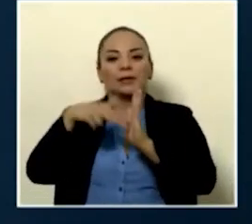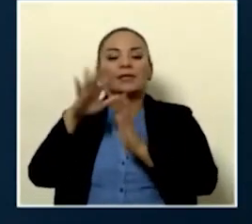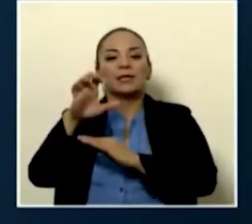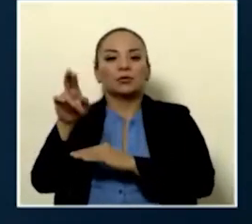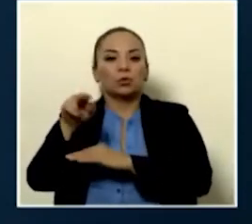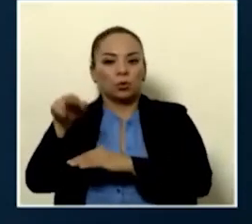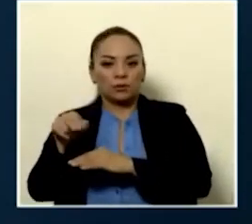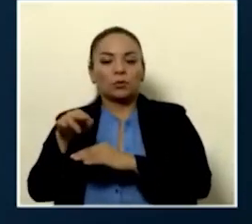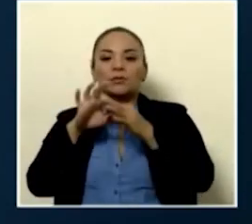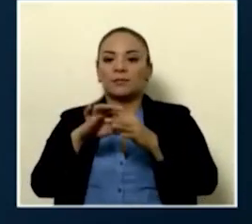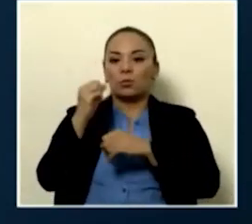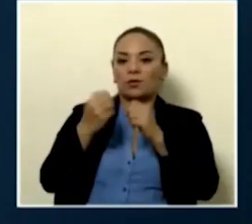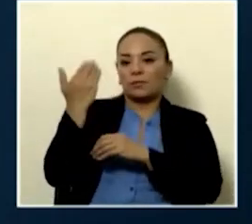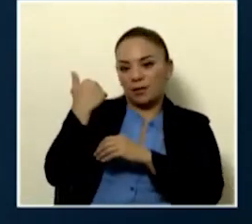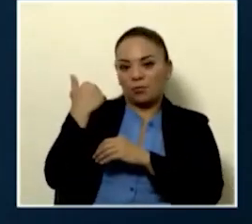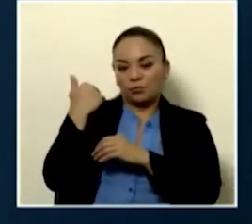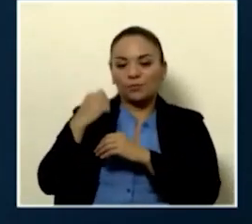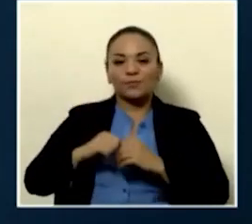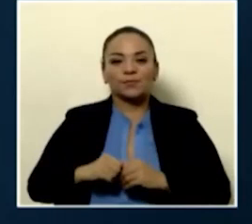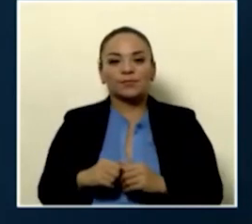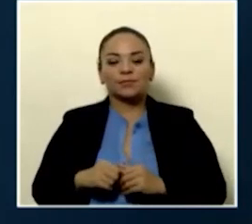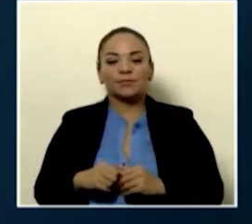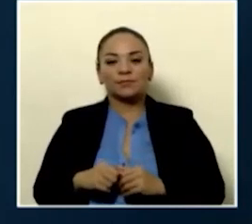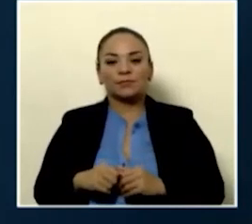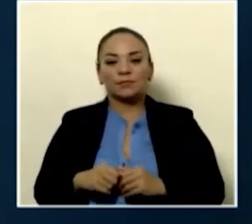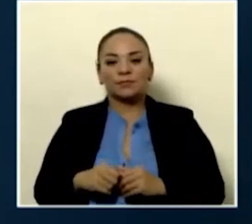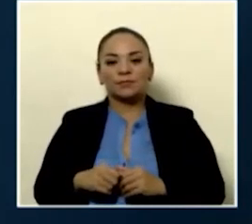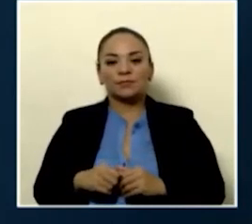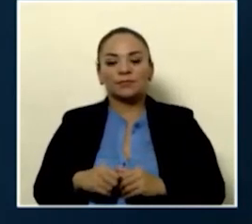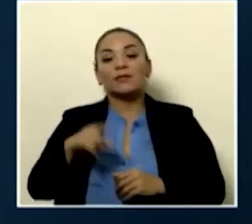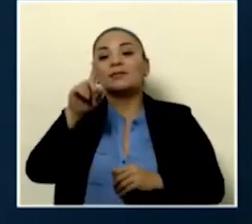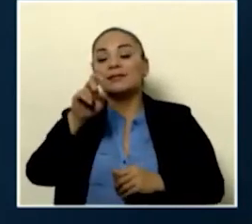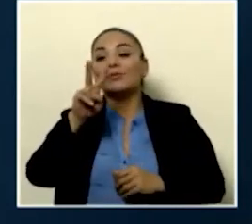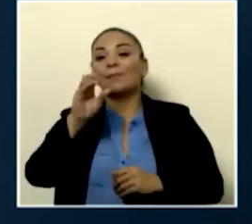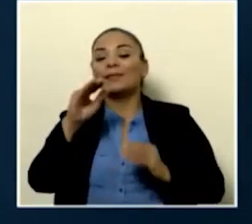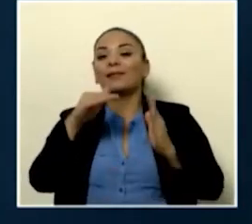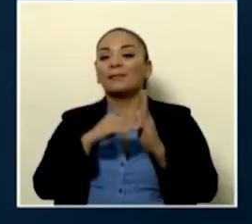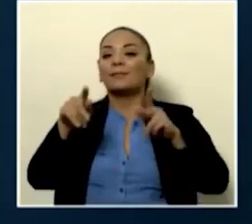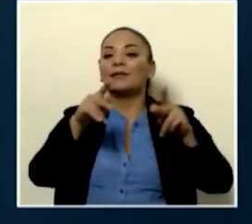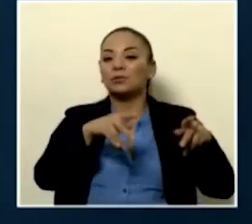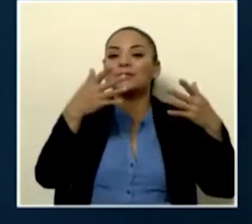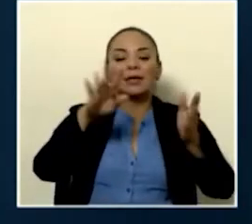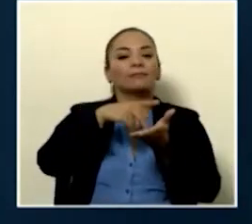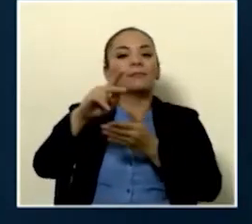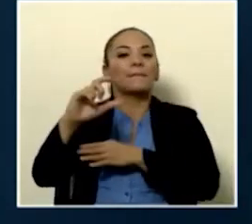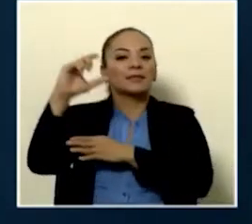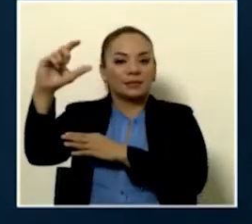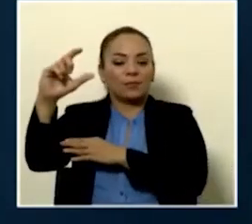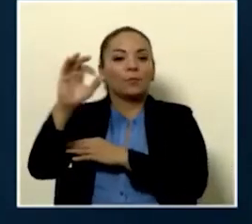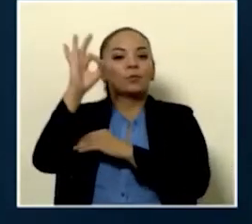3.500 pesos con respecto al año pasado. Ya 120,000 personas pagaron el marchamo